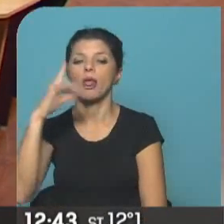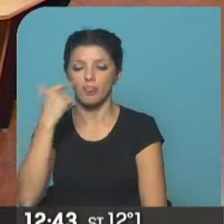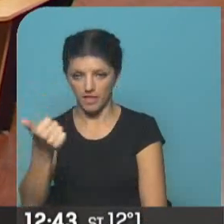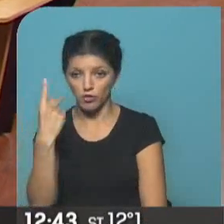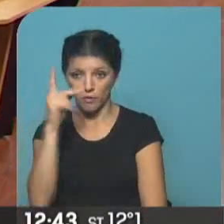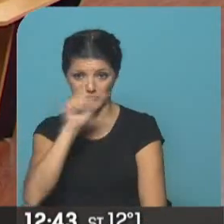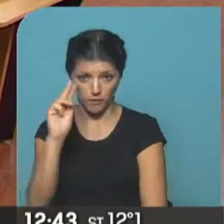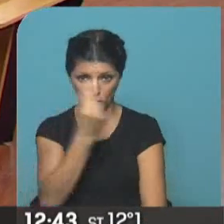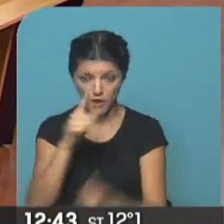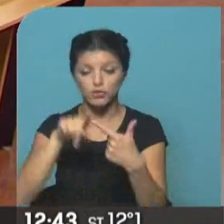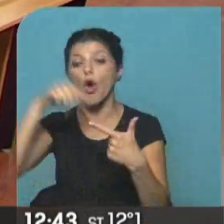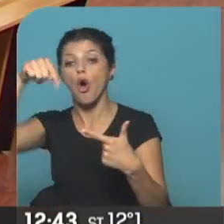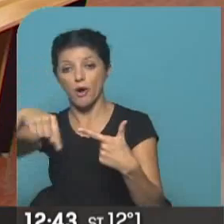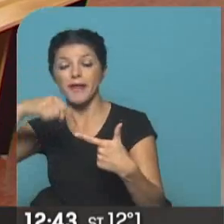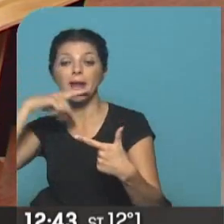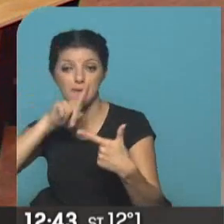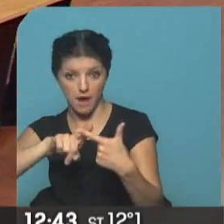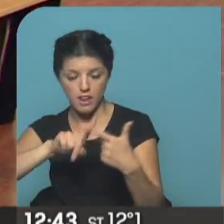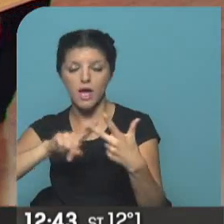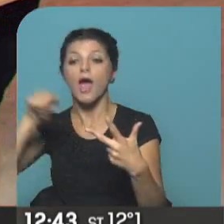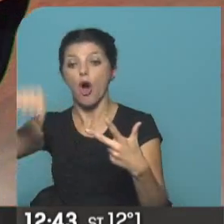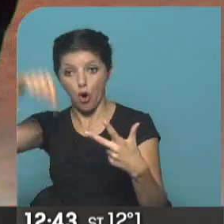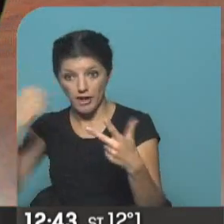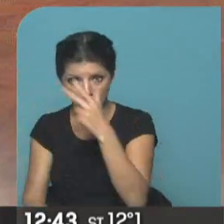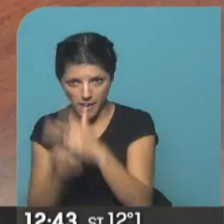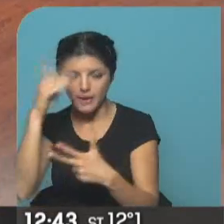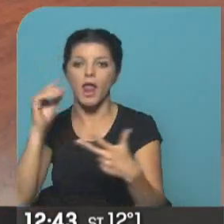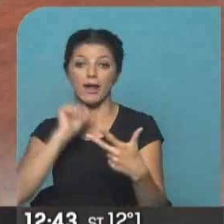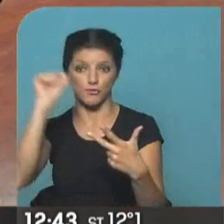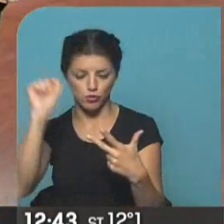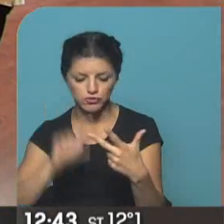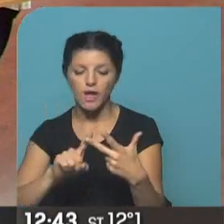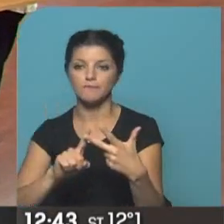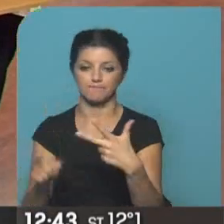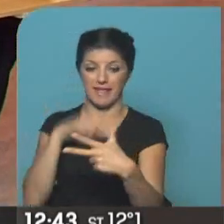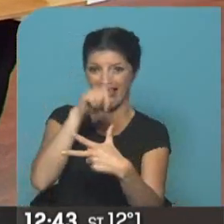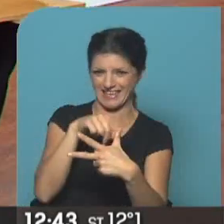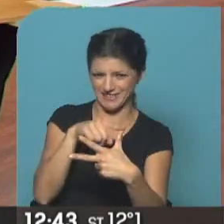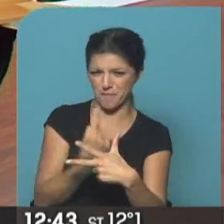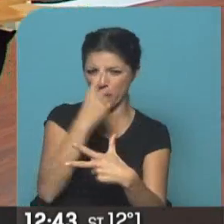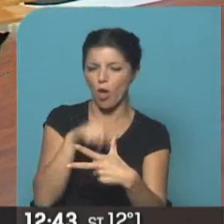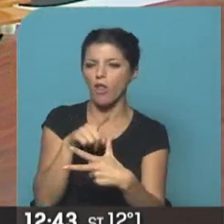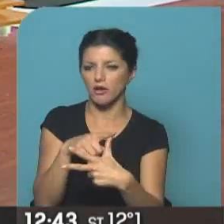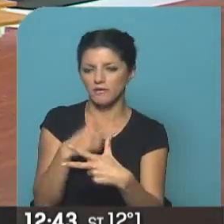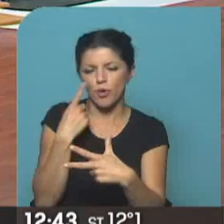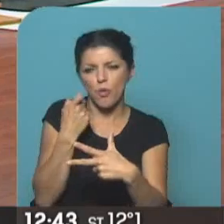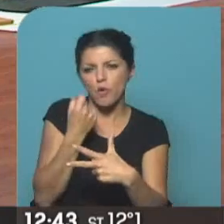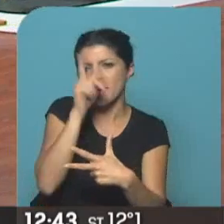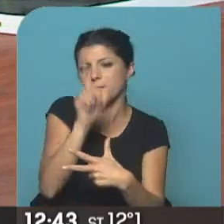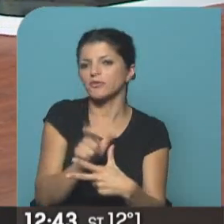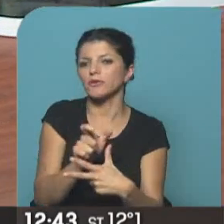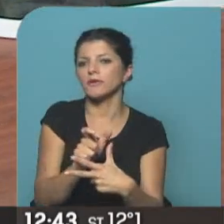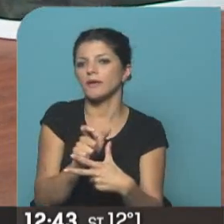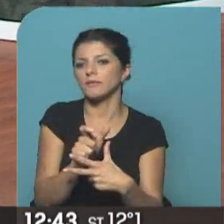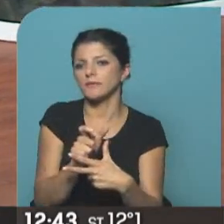de Düsseldorf, en Alemania, esta mañana en Siberia, en Rusia. El de Finlandia finalmente se detectó que efectivamente el autor era un chico,